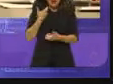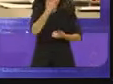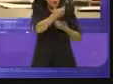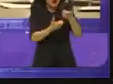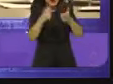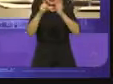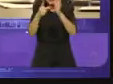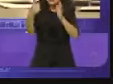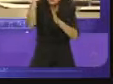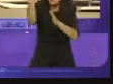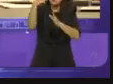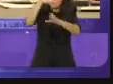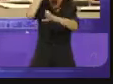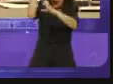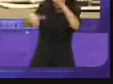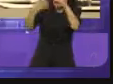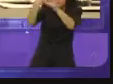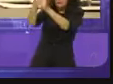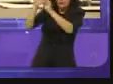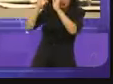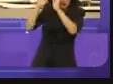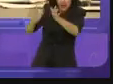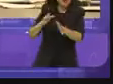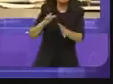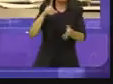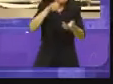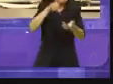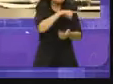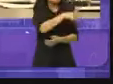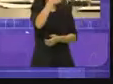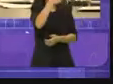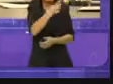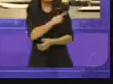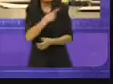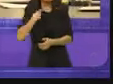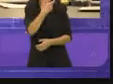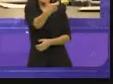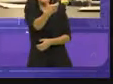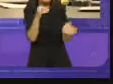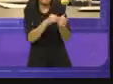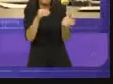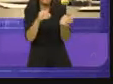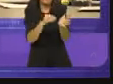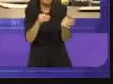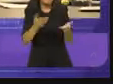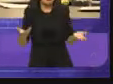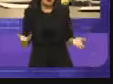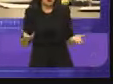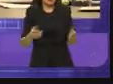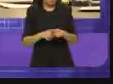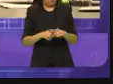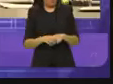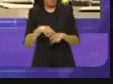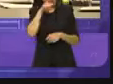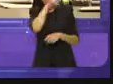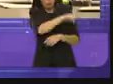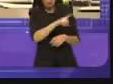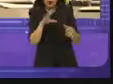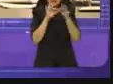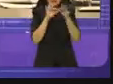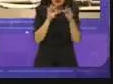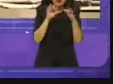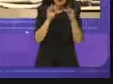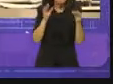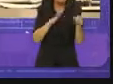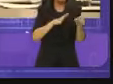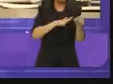la línea 1 que supuestamente arreglaron. ¿Vas a hablar de los mercados cuáles? ¿Los que tienen en el